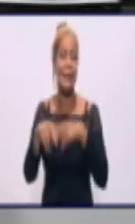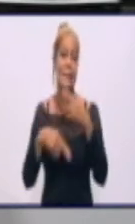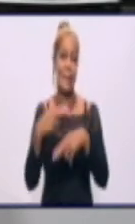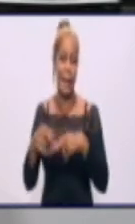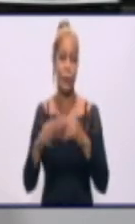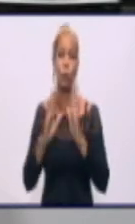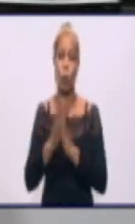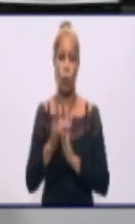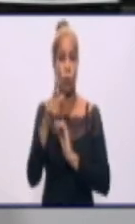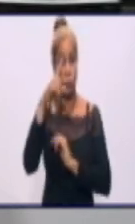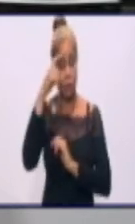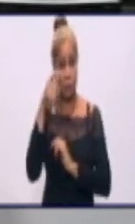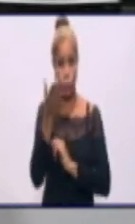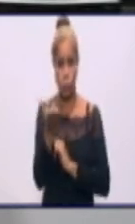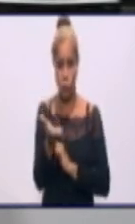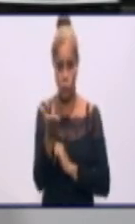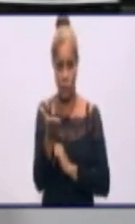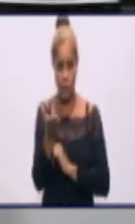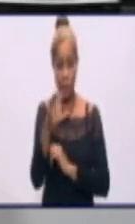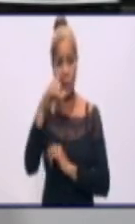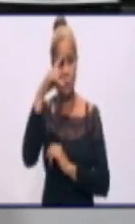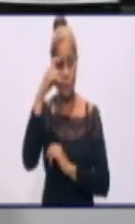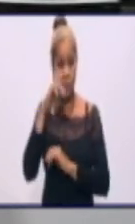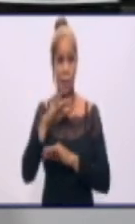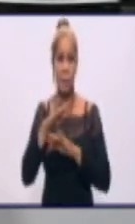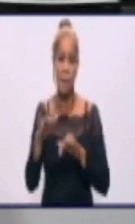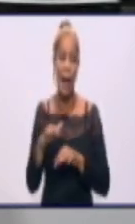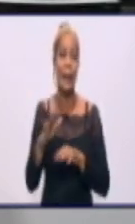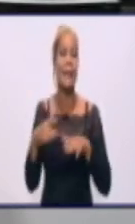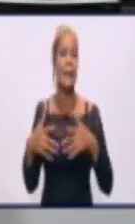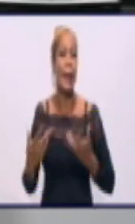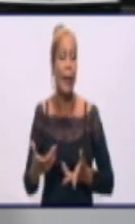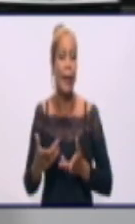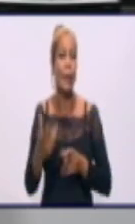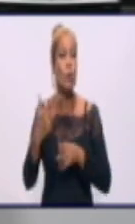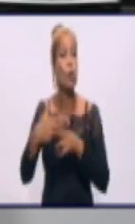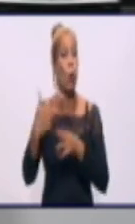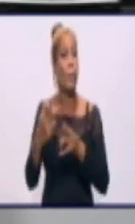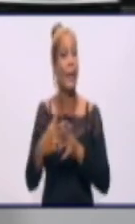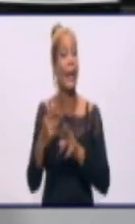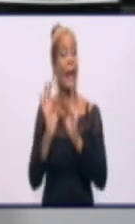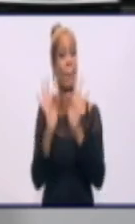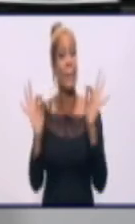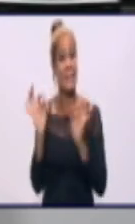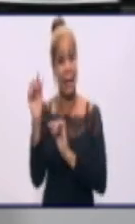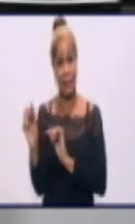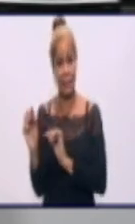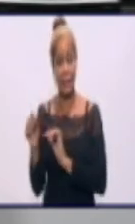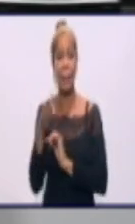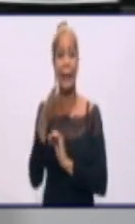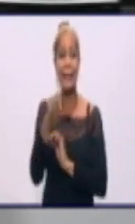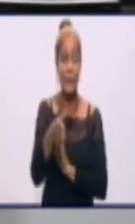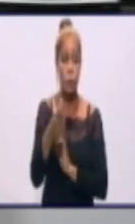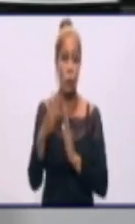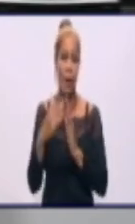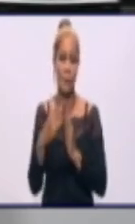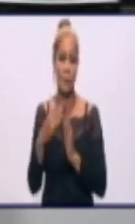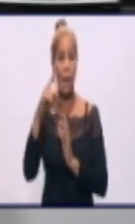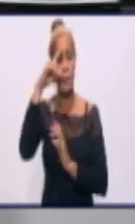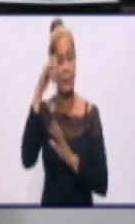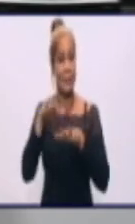lo solicitó, si ya se le asignó al especialista, qué especialista va a ir a su casa, si ya lo visitó. Y posterior a